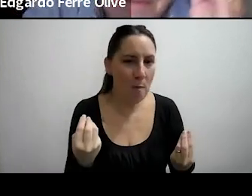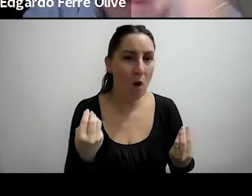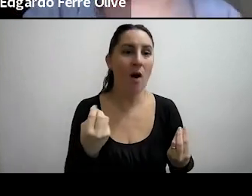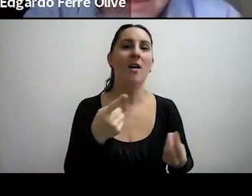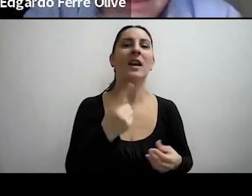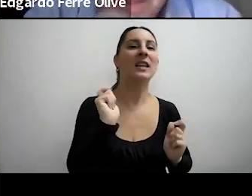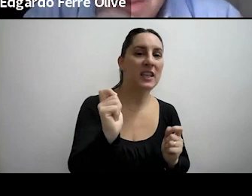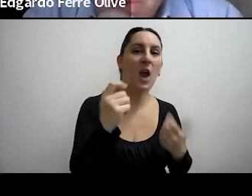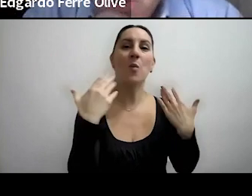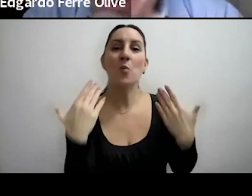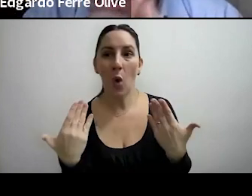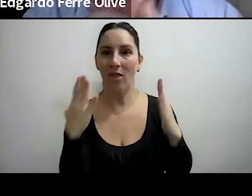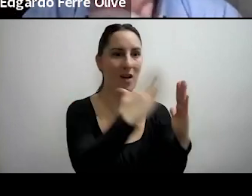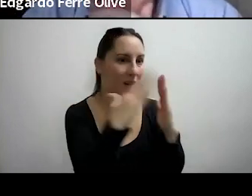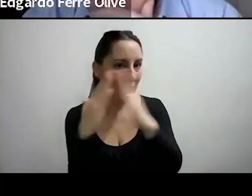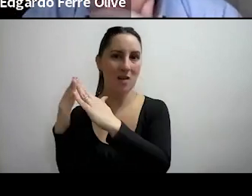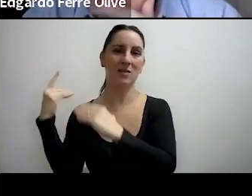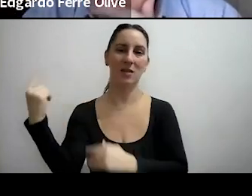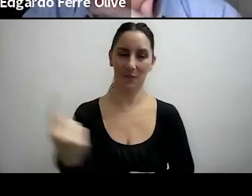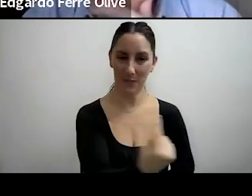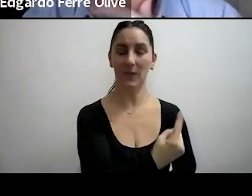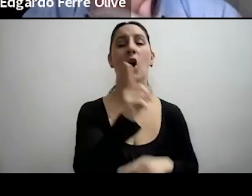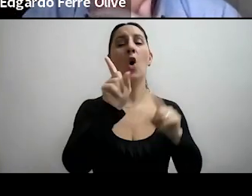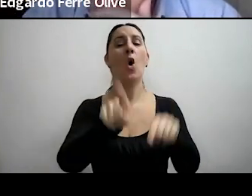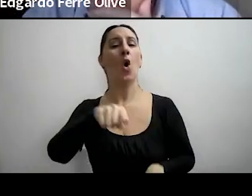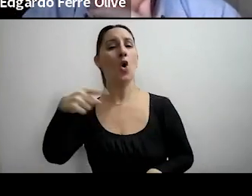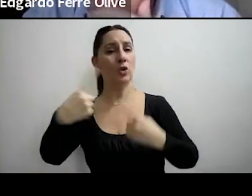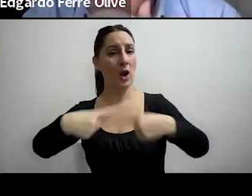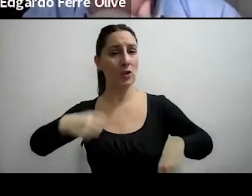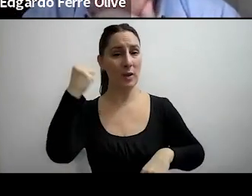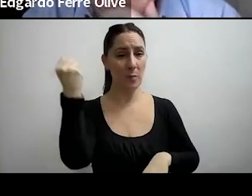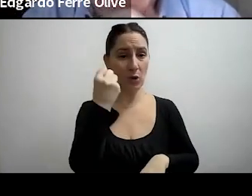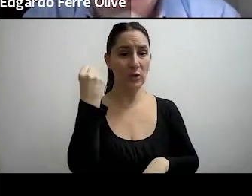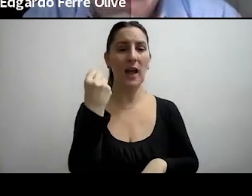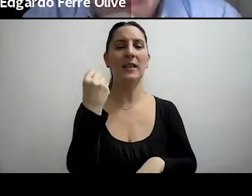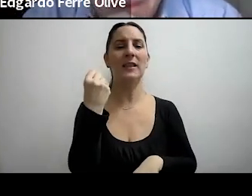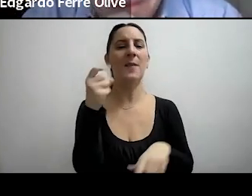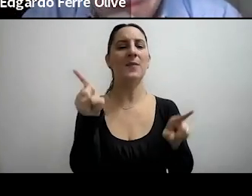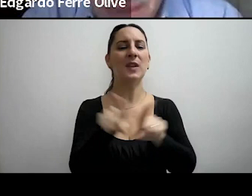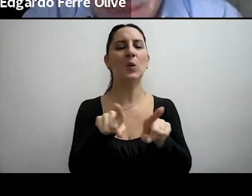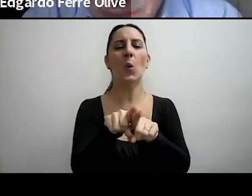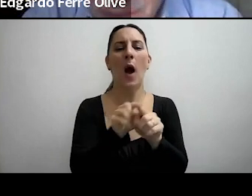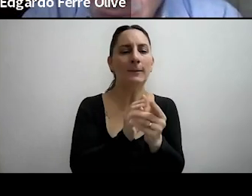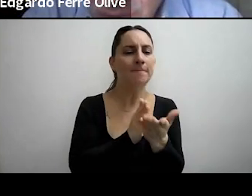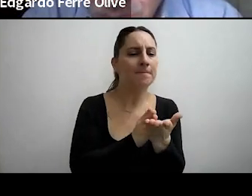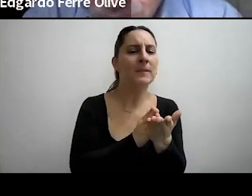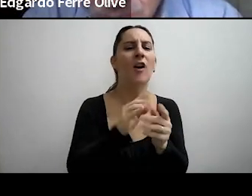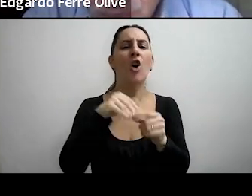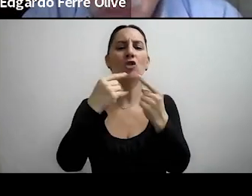de mantenimiento. Otro aspecto importante son las externalidades que se producen en el ambiente. Las externalidades